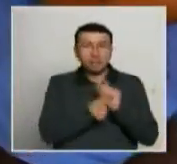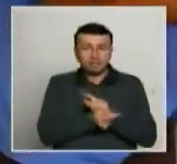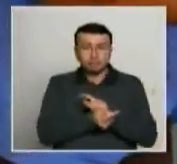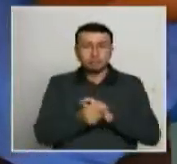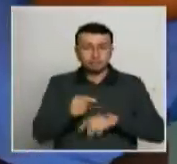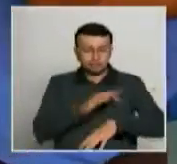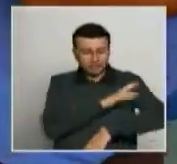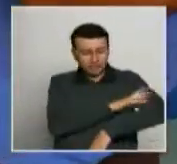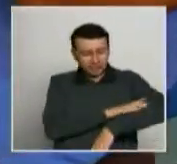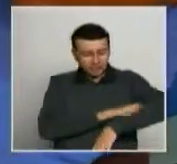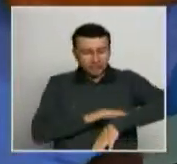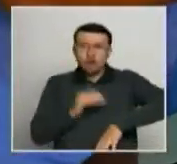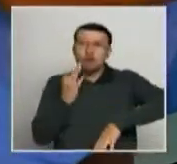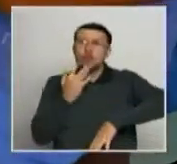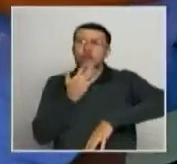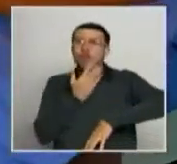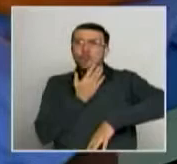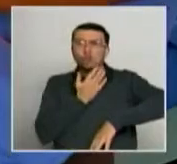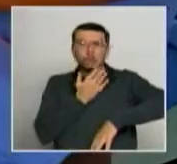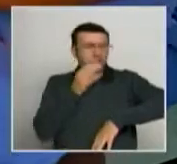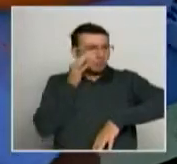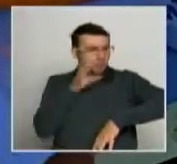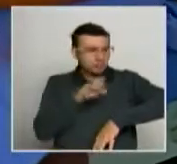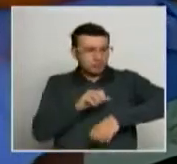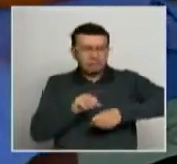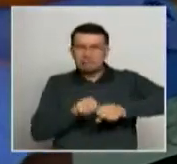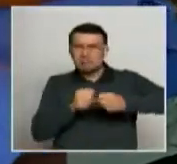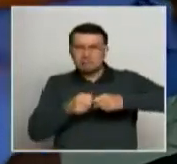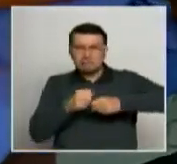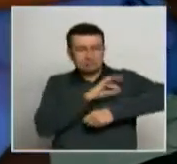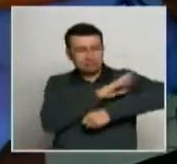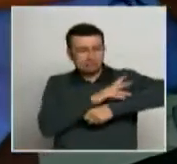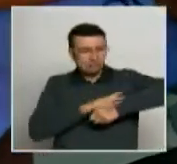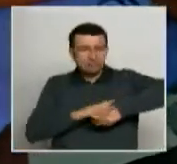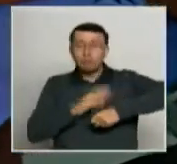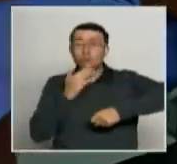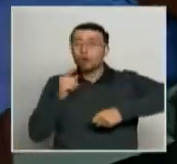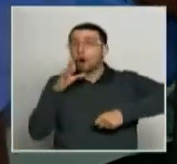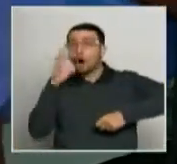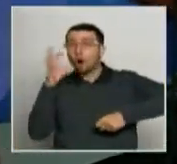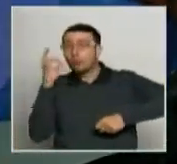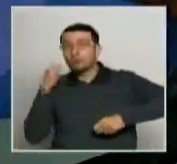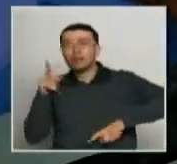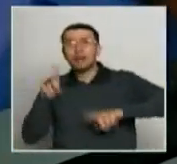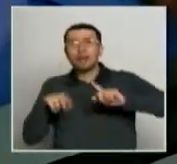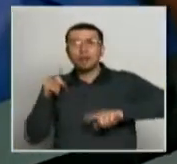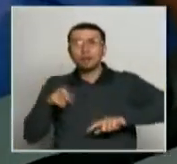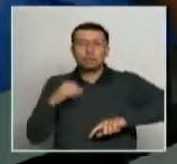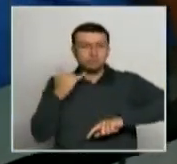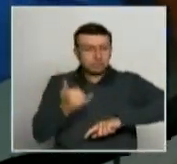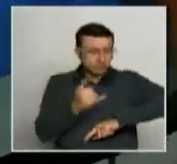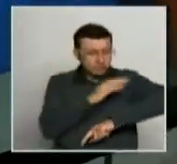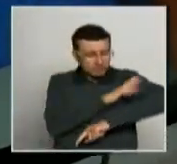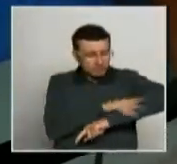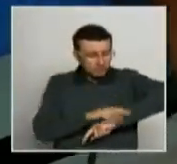piel. Cambios tróficos son cambios de color. En el caso de los hombres, por ejemplo, en el caso de que la pérdida de la